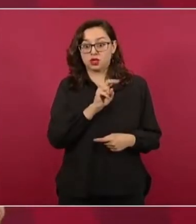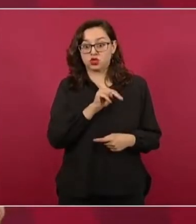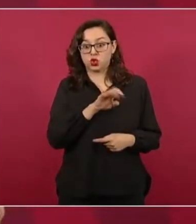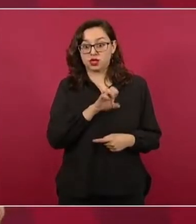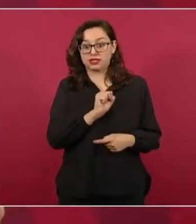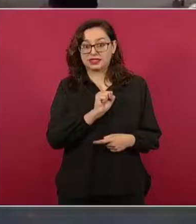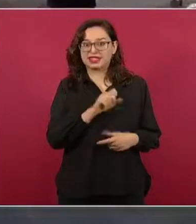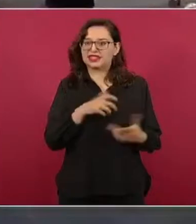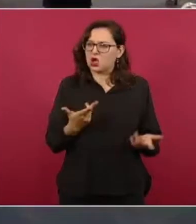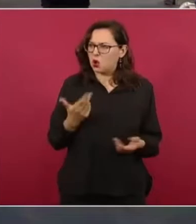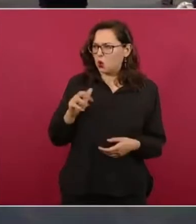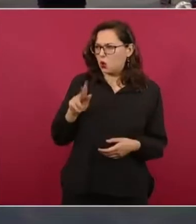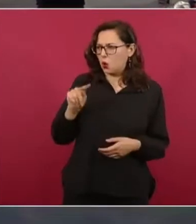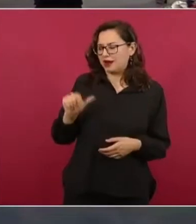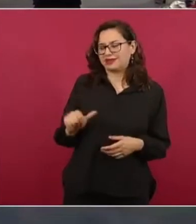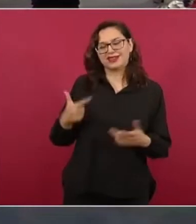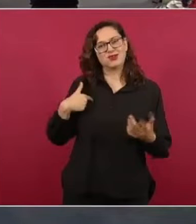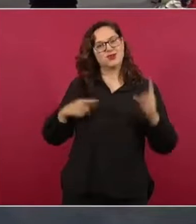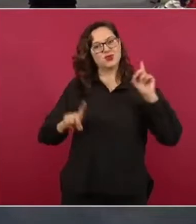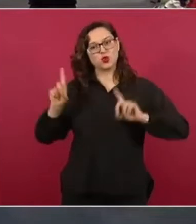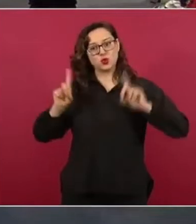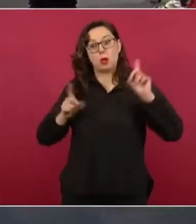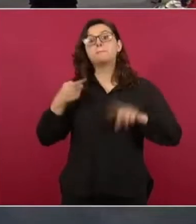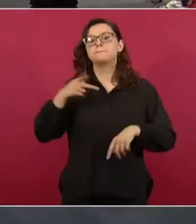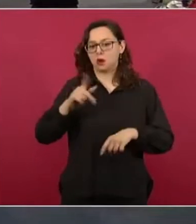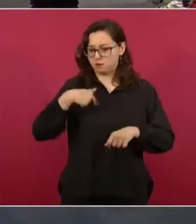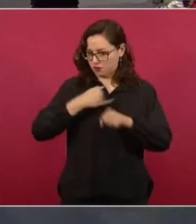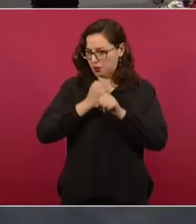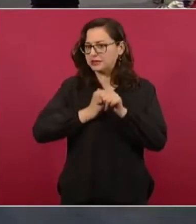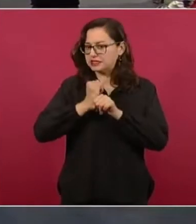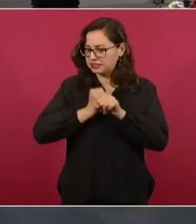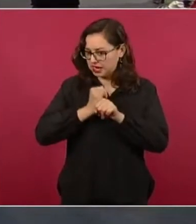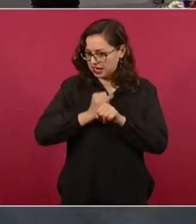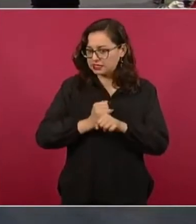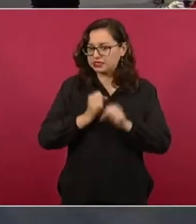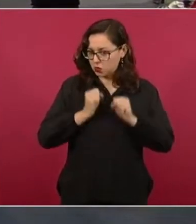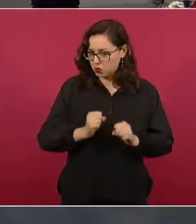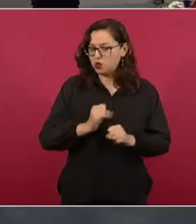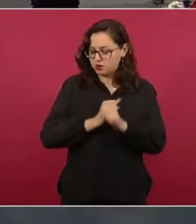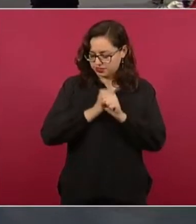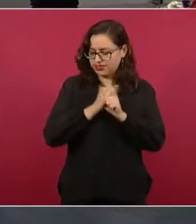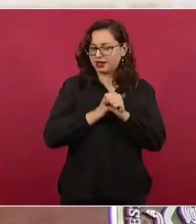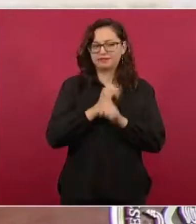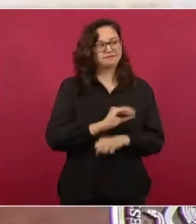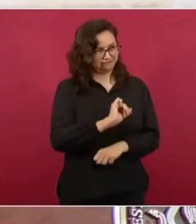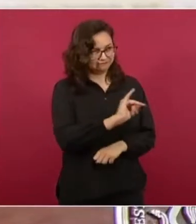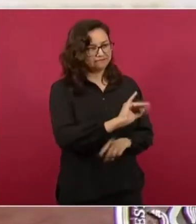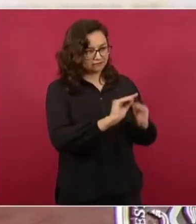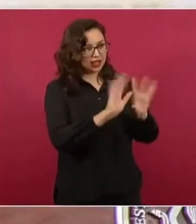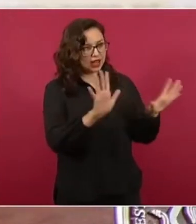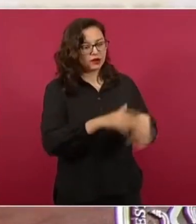de Huerta, pero ya quedamos de que lo vamos a revisar. Claro que sí. Aun cuando